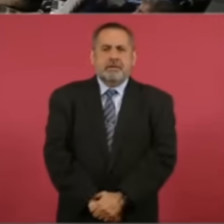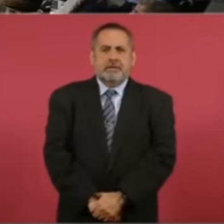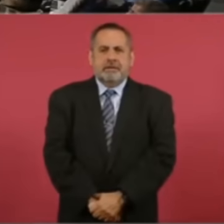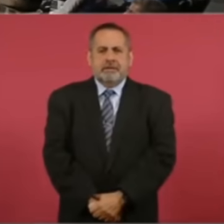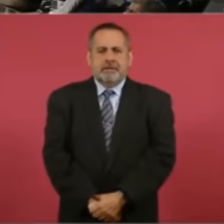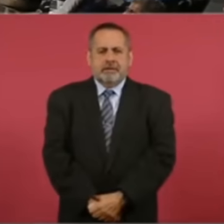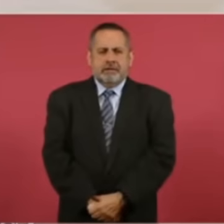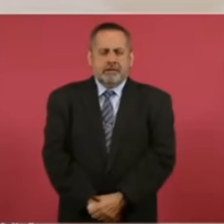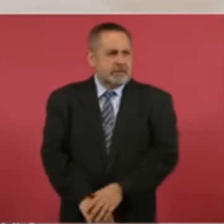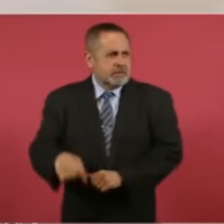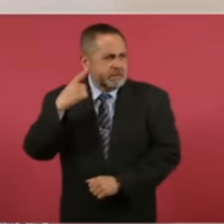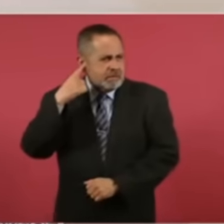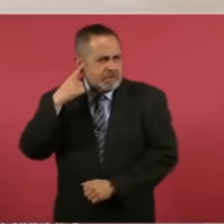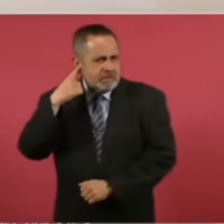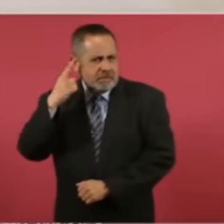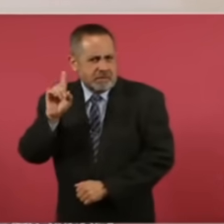No se escucha.